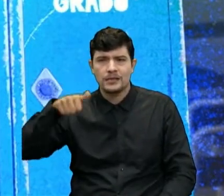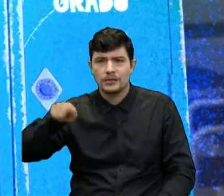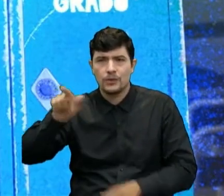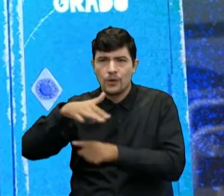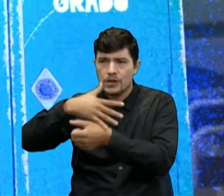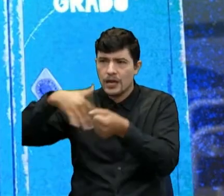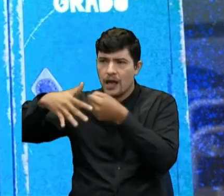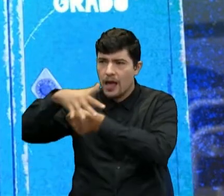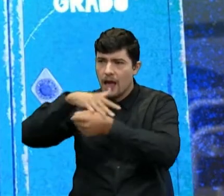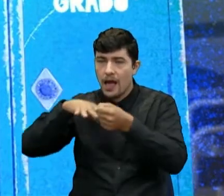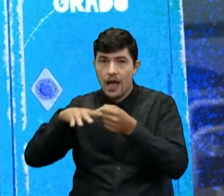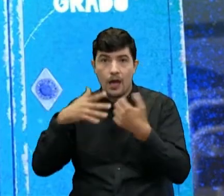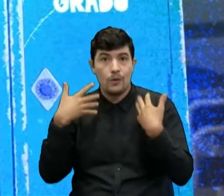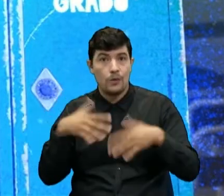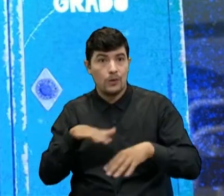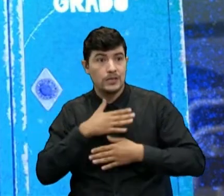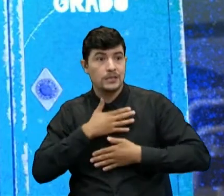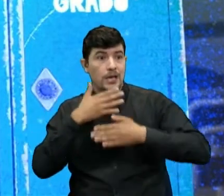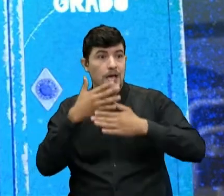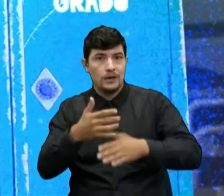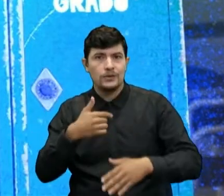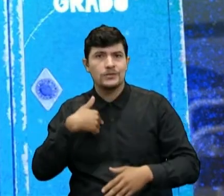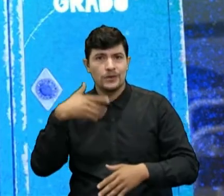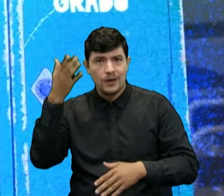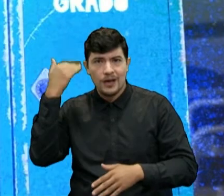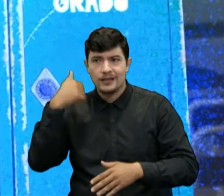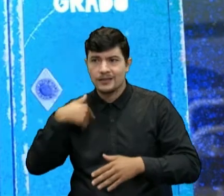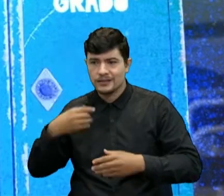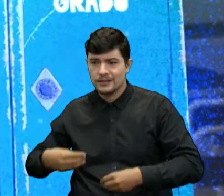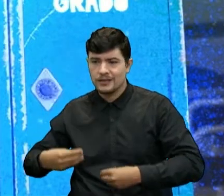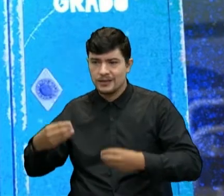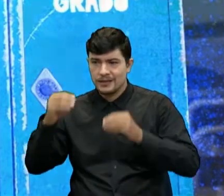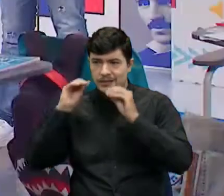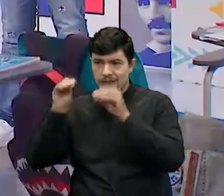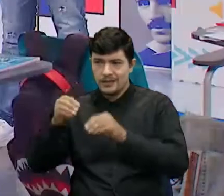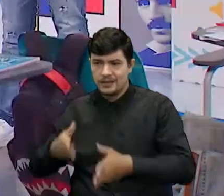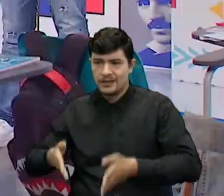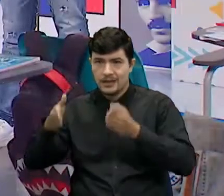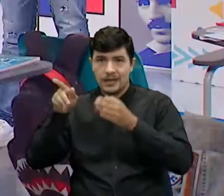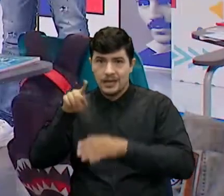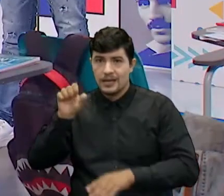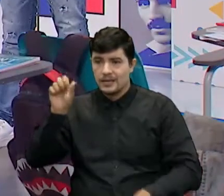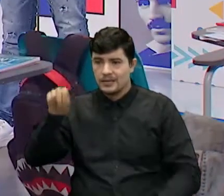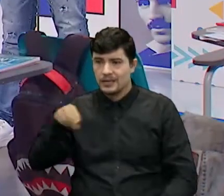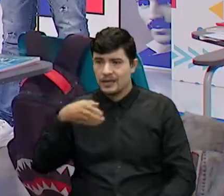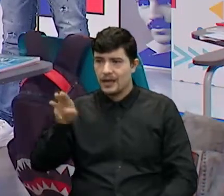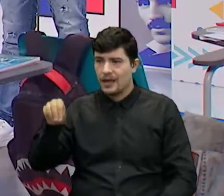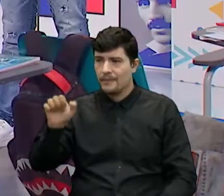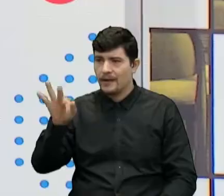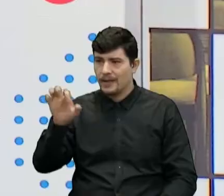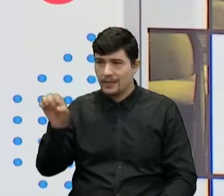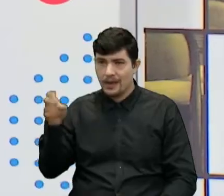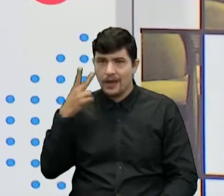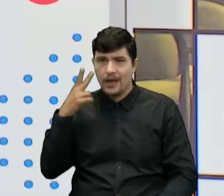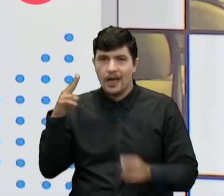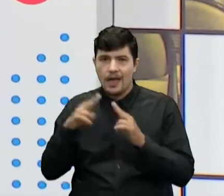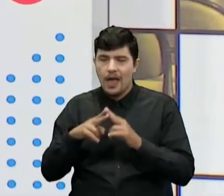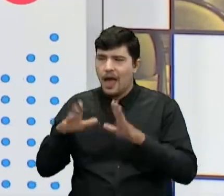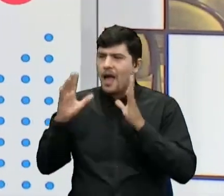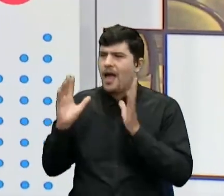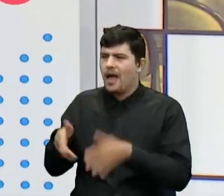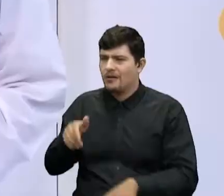Oiga, saluditos Yo me crié en Soacha En San Mateo ¿Sí? Sí, sí De razones